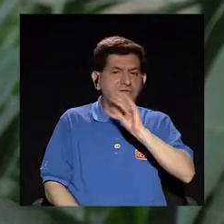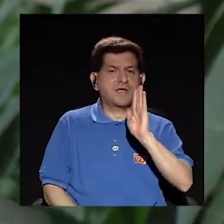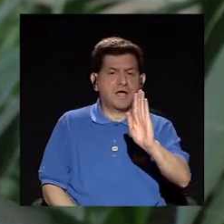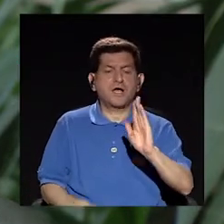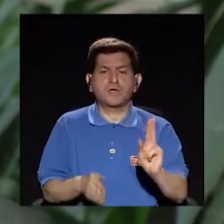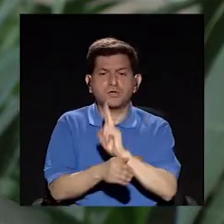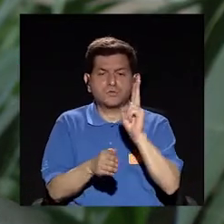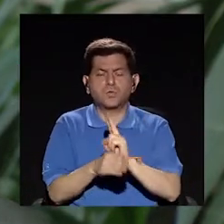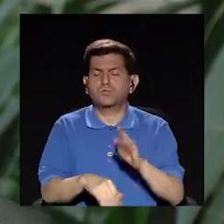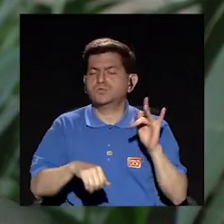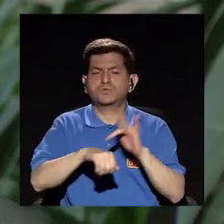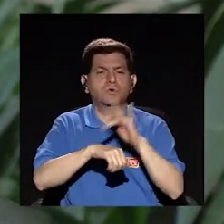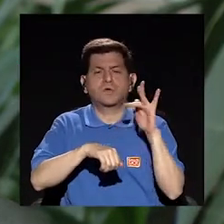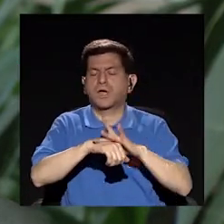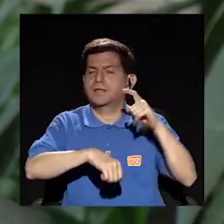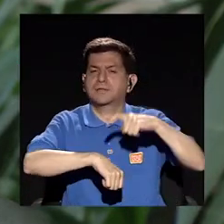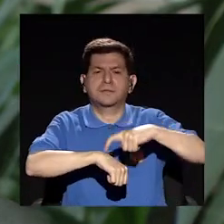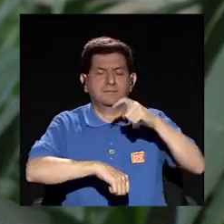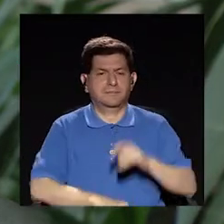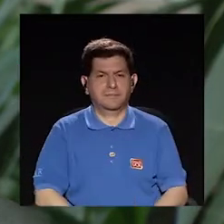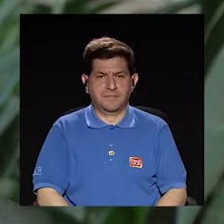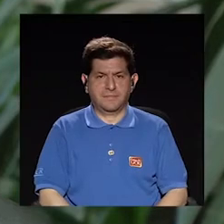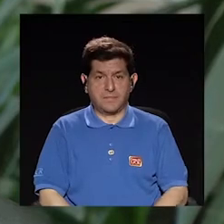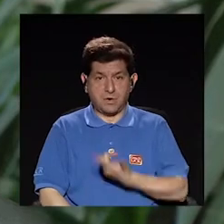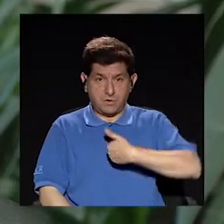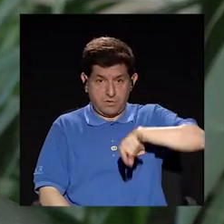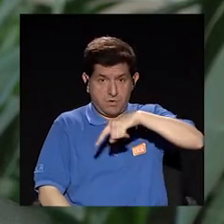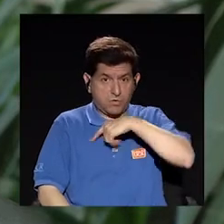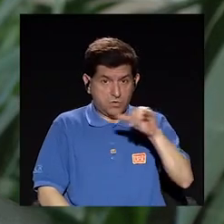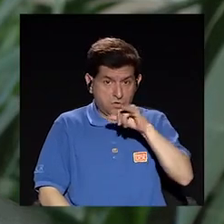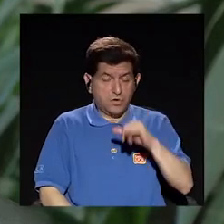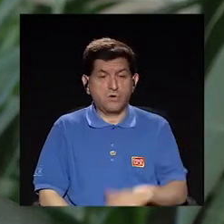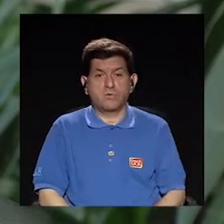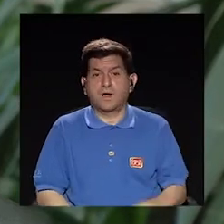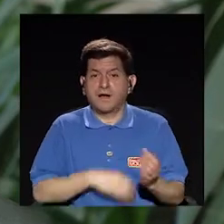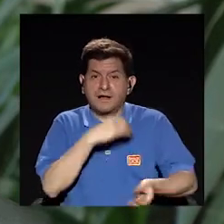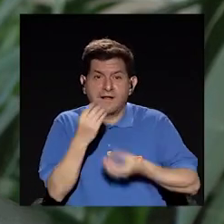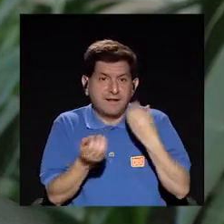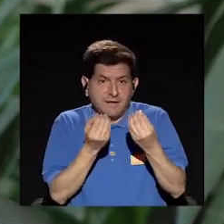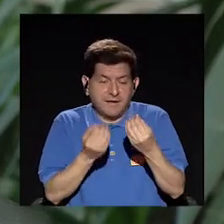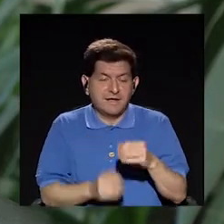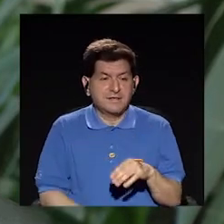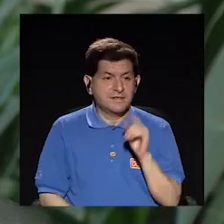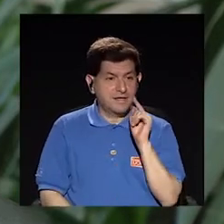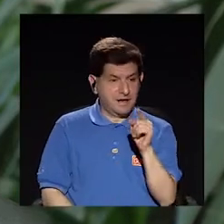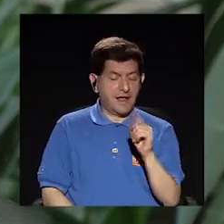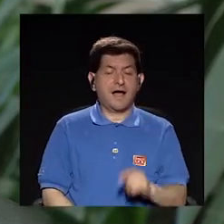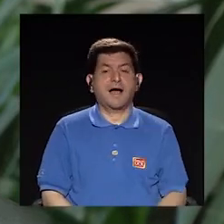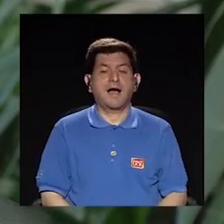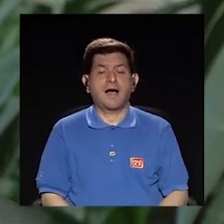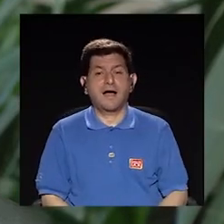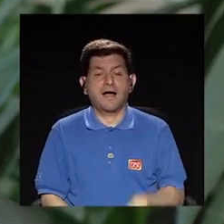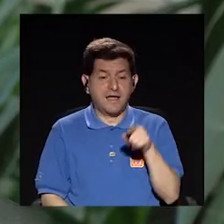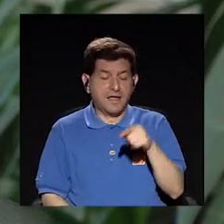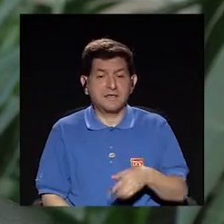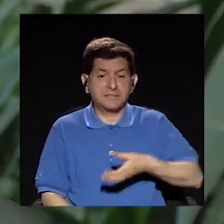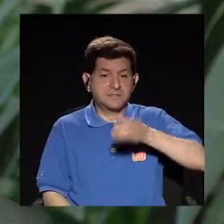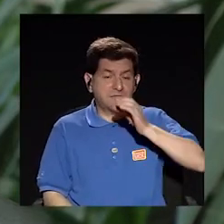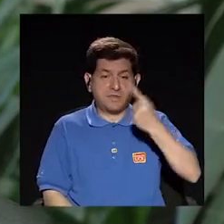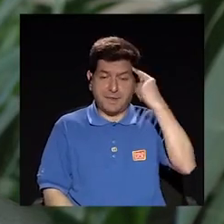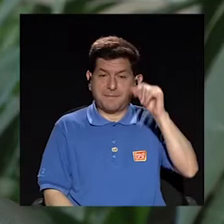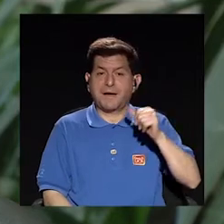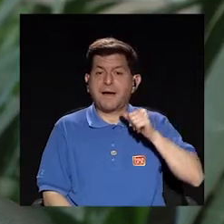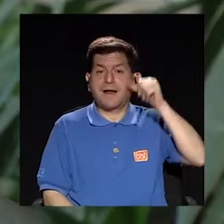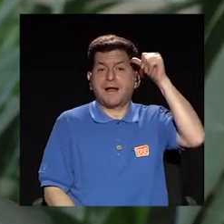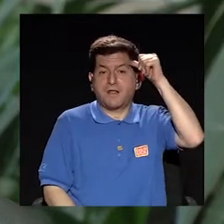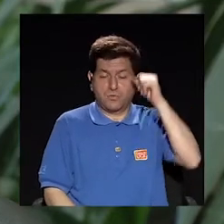del consumo del alcohol desde tempranas edades. Uh-huh. Lo que tenemos que también ir a hacerles ver, ¿verdad?, que es una sustancia para adultos,